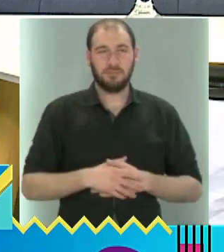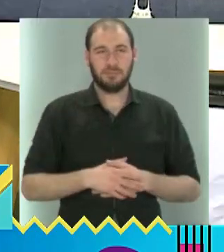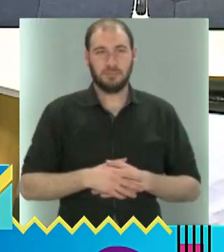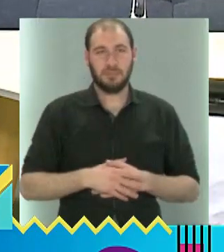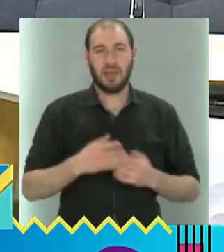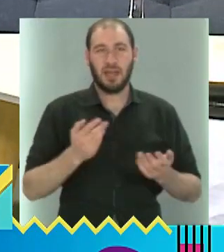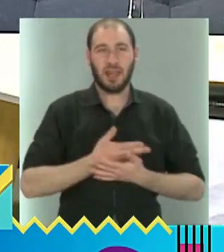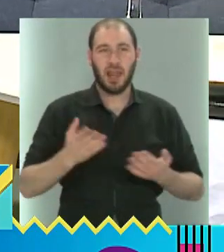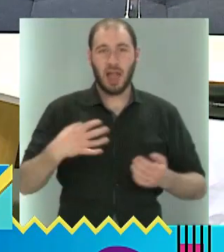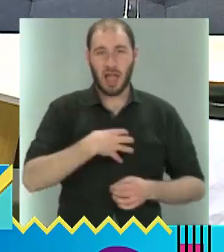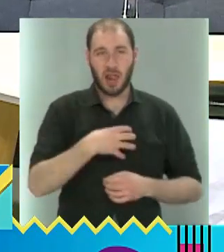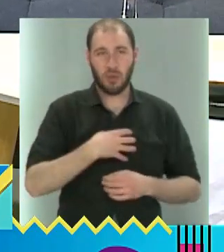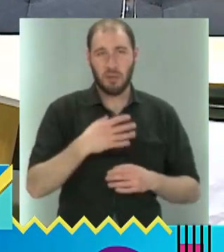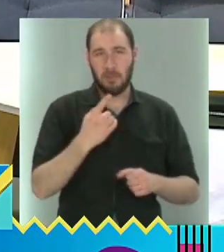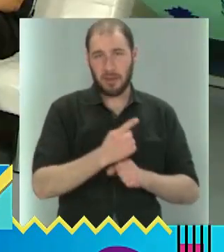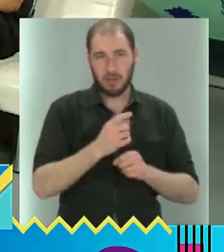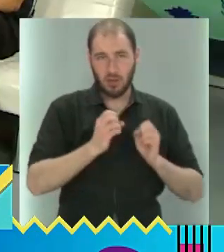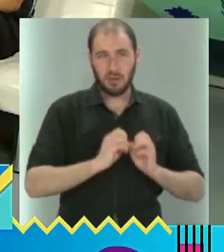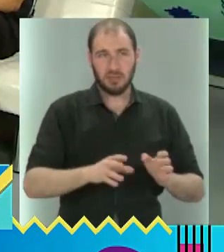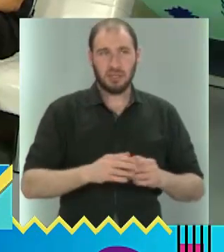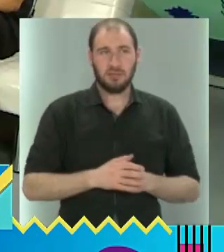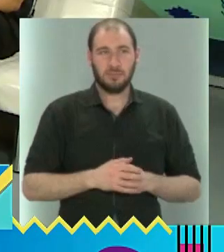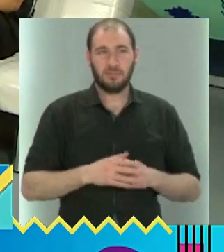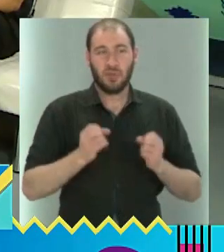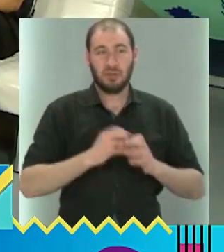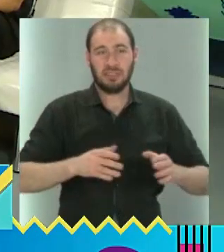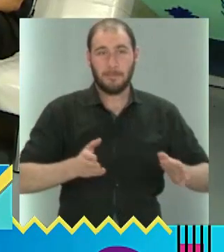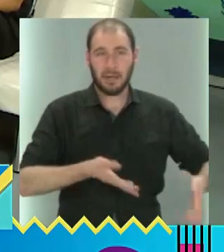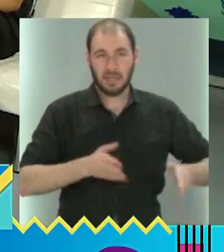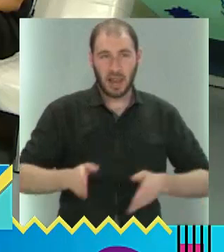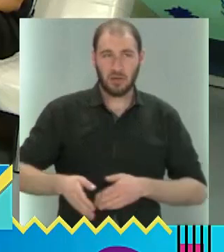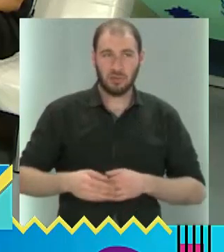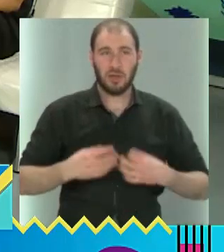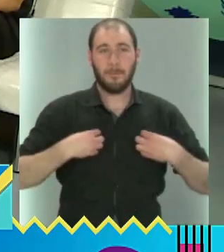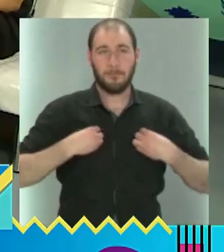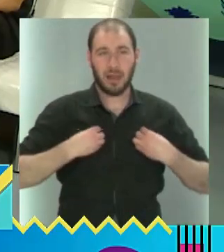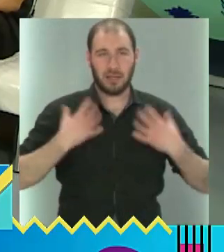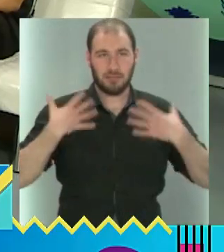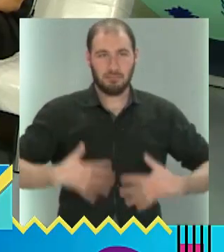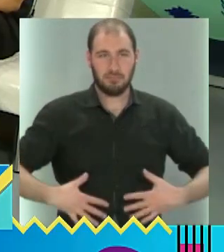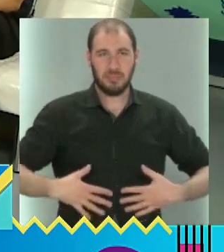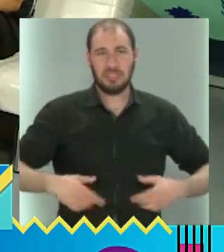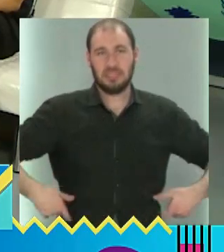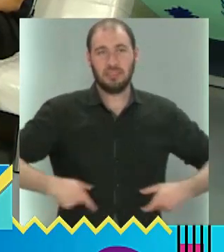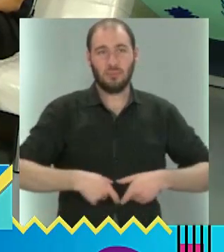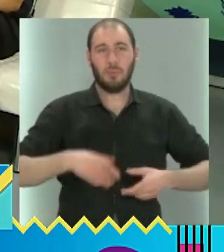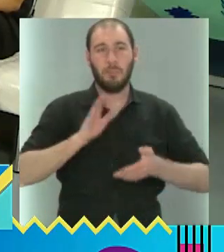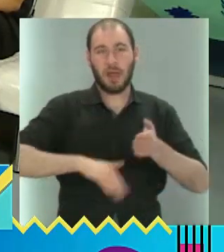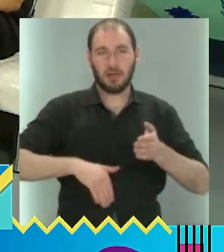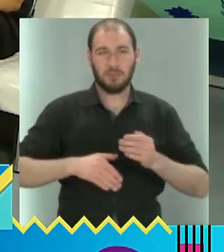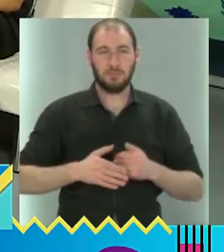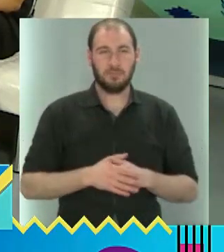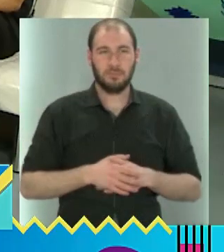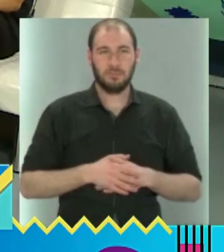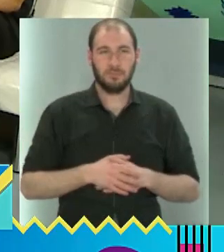Bien. Generalmente el alumno principiante comienza con el pantalón y la chaqueta y el cinturón blanco, ¿eh?